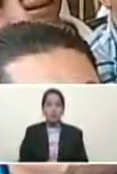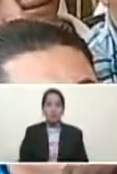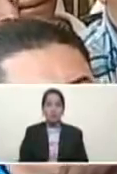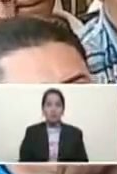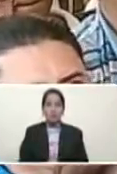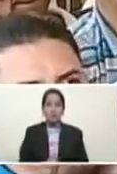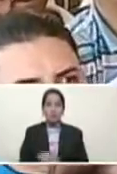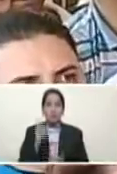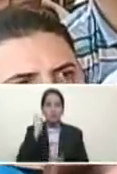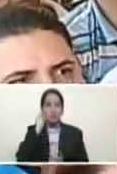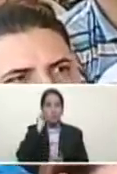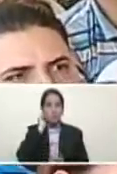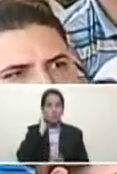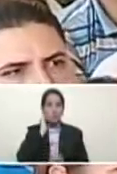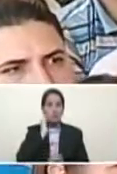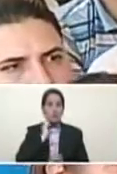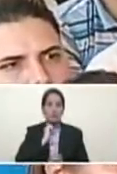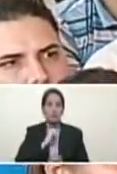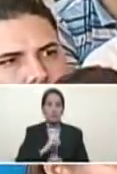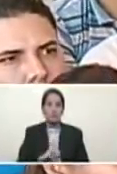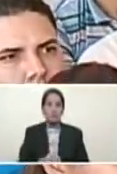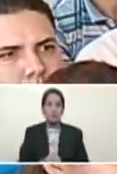Por eso es que resalto